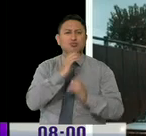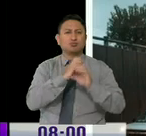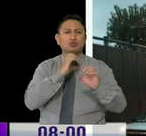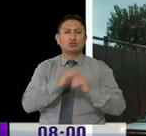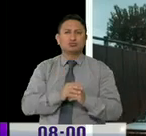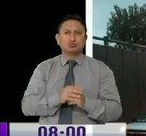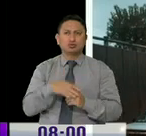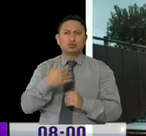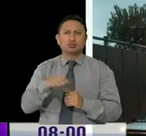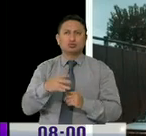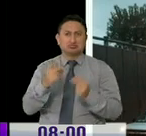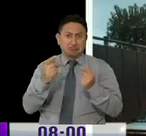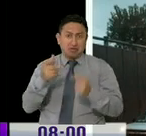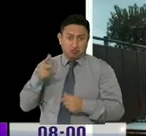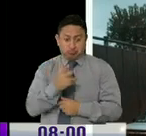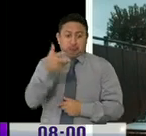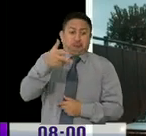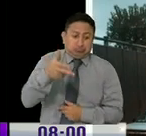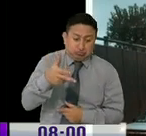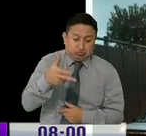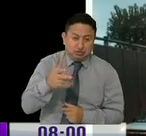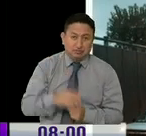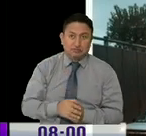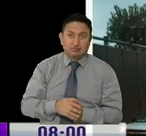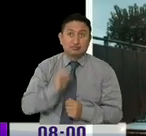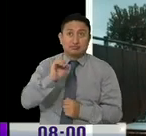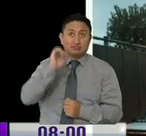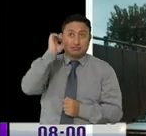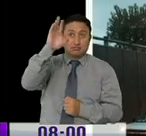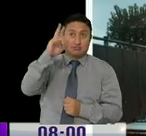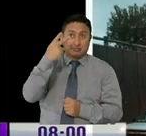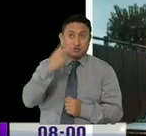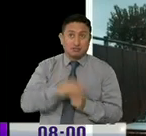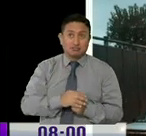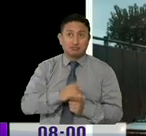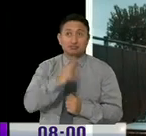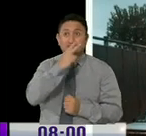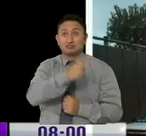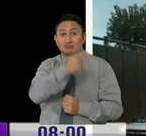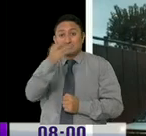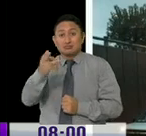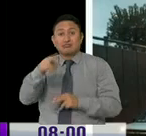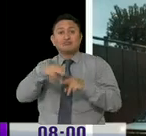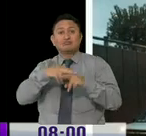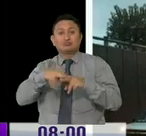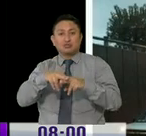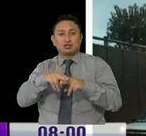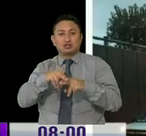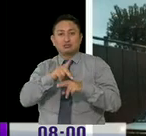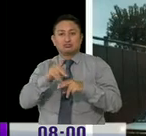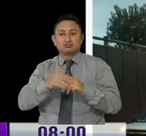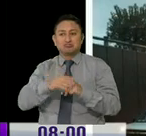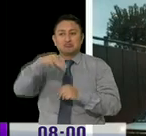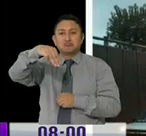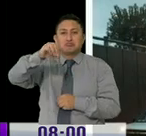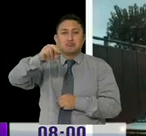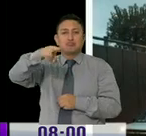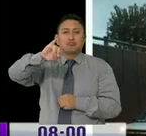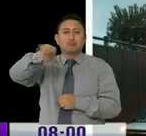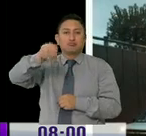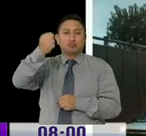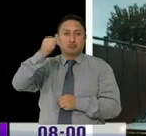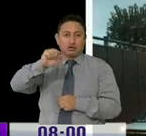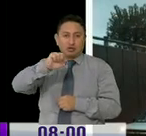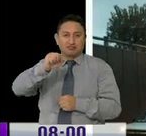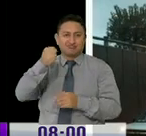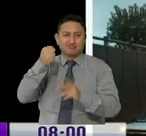Bien, estamos viendo en pantalla el video y estamos viendo el taxi que se fue contra un poste a la altura de Monjas, esto es en la autopista